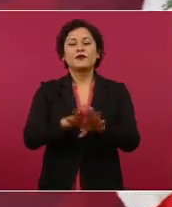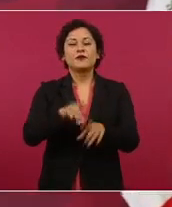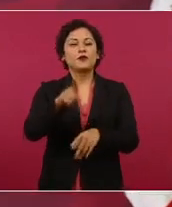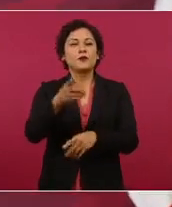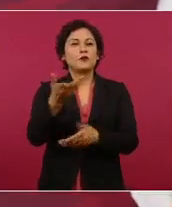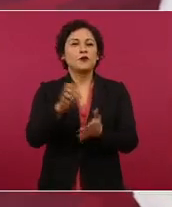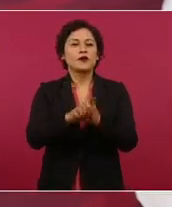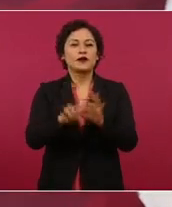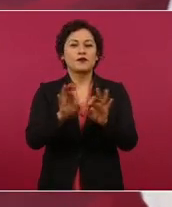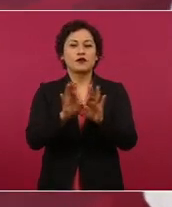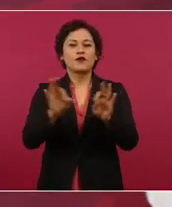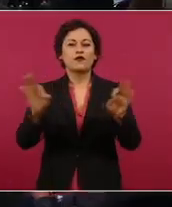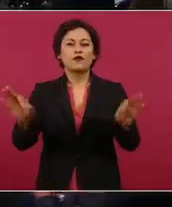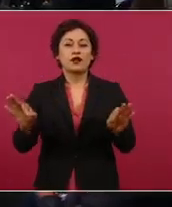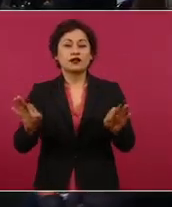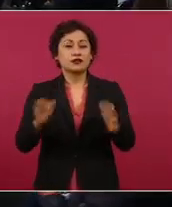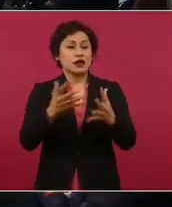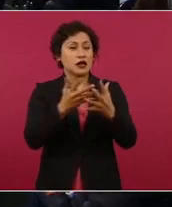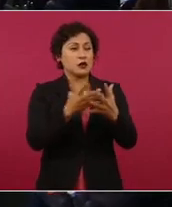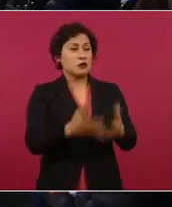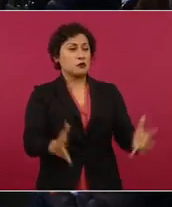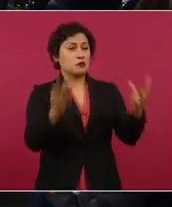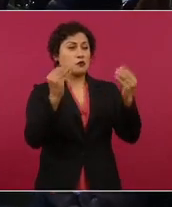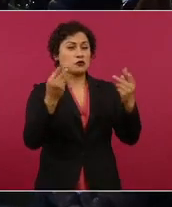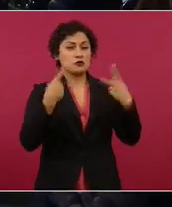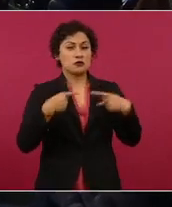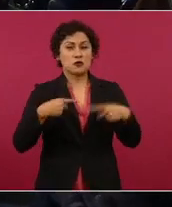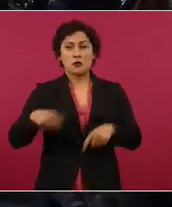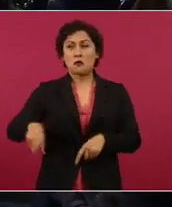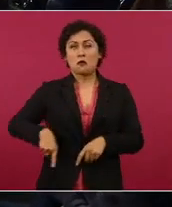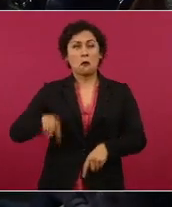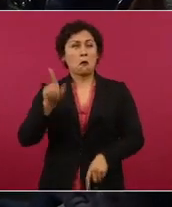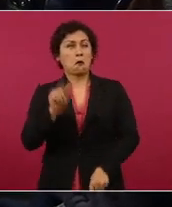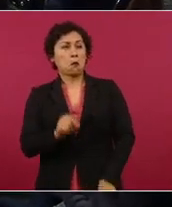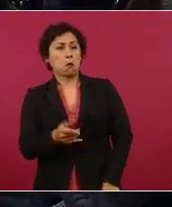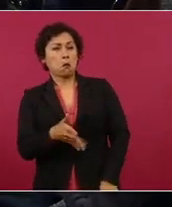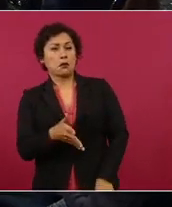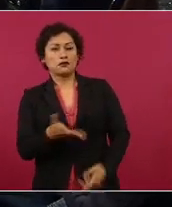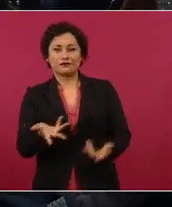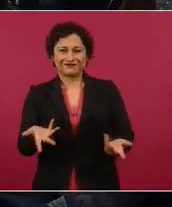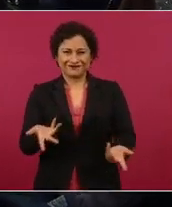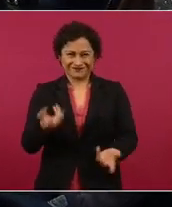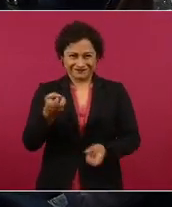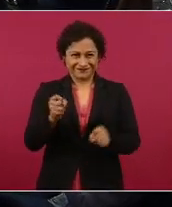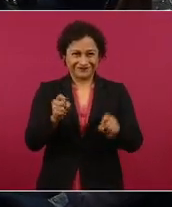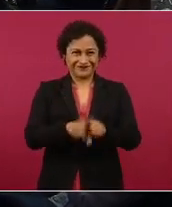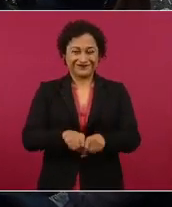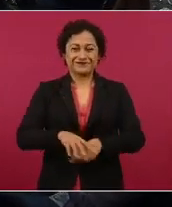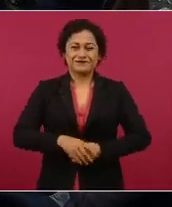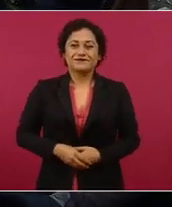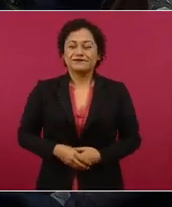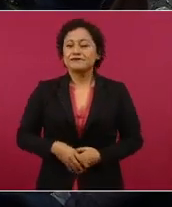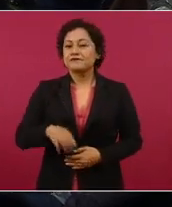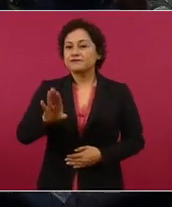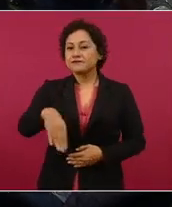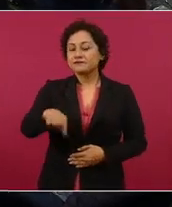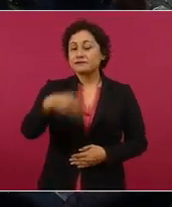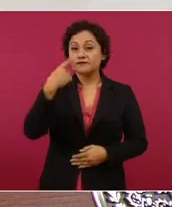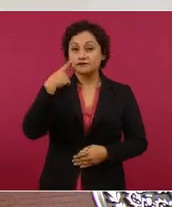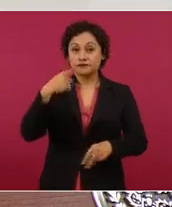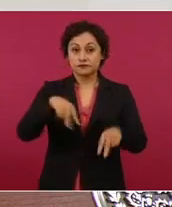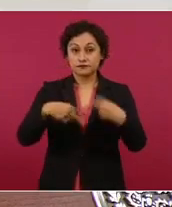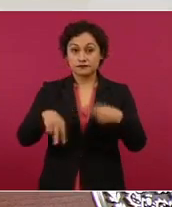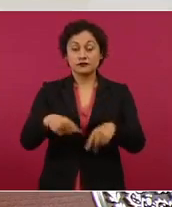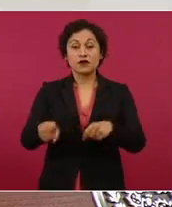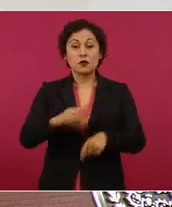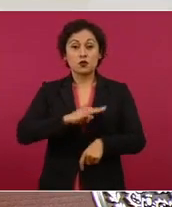poco gobierno. Y también mucha corrupción en todos los niveles del fútbol, sí, y el deporte. Sí, pero hasta en los municipios, por eso, pequeños.